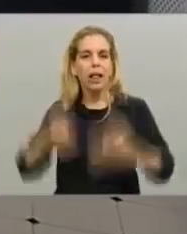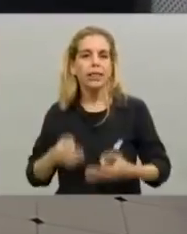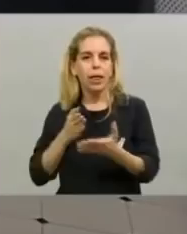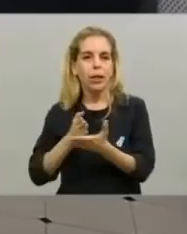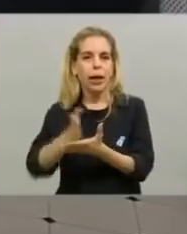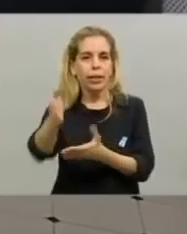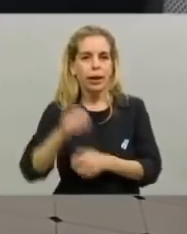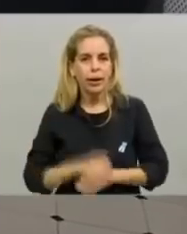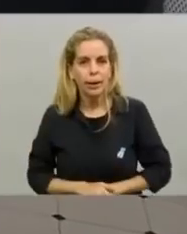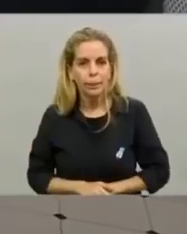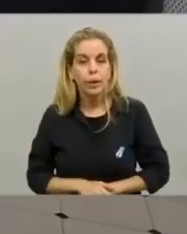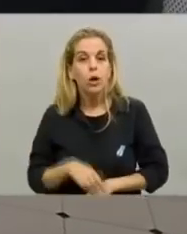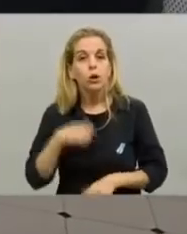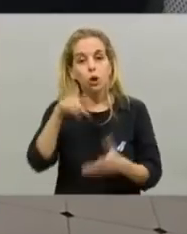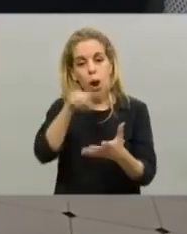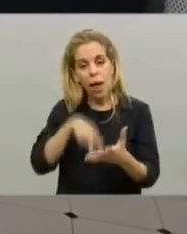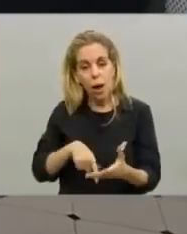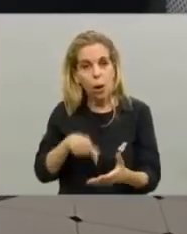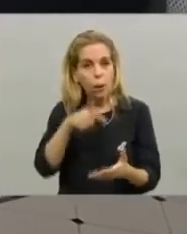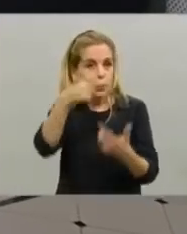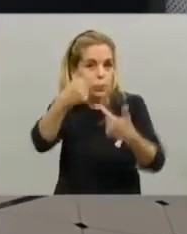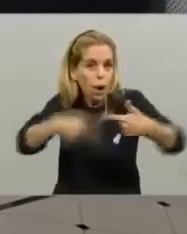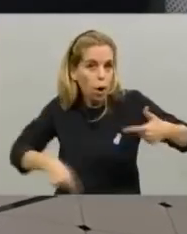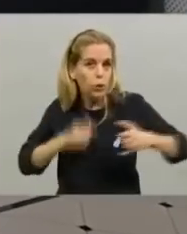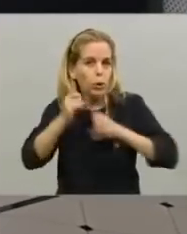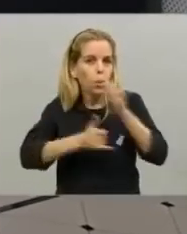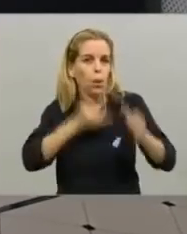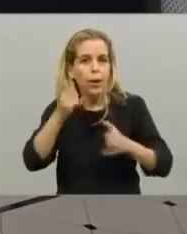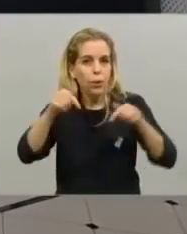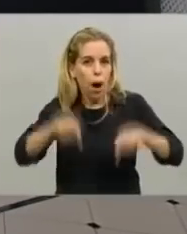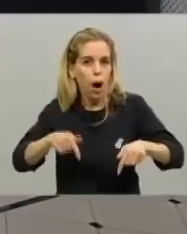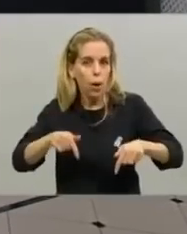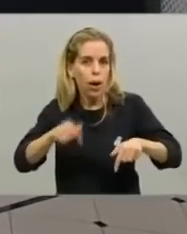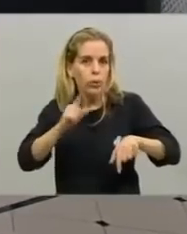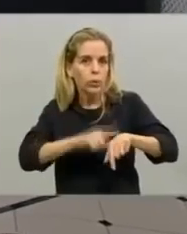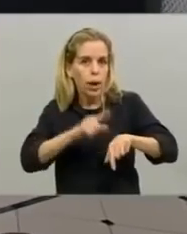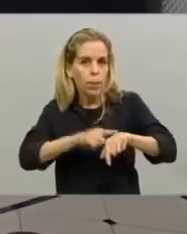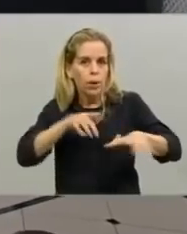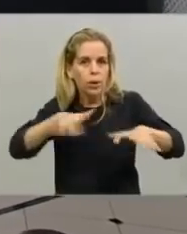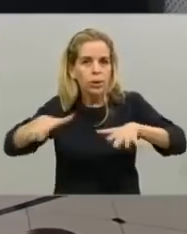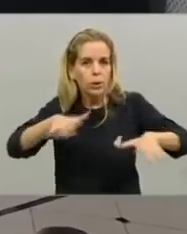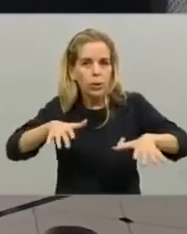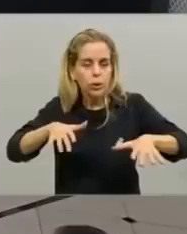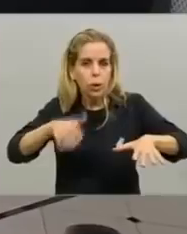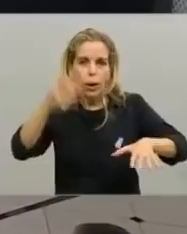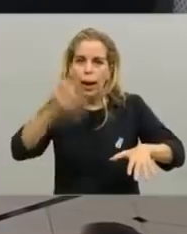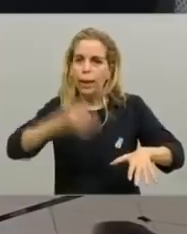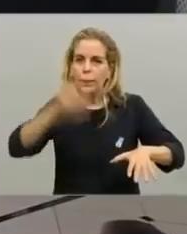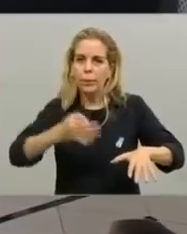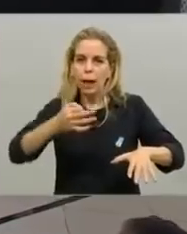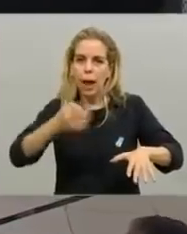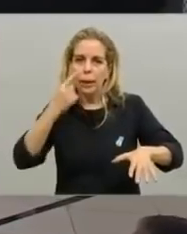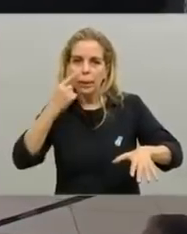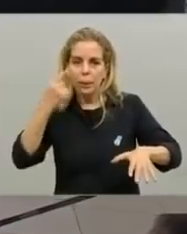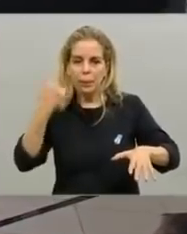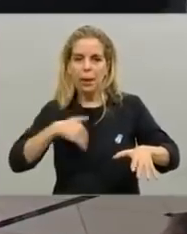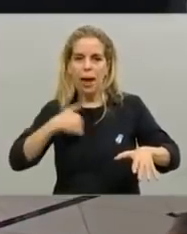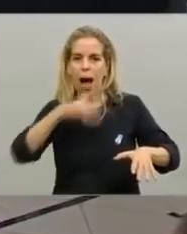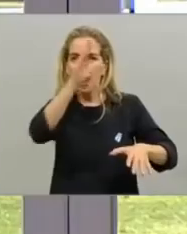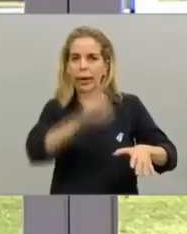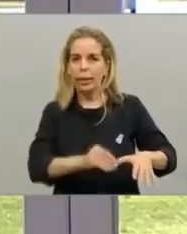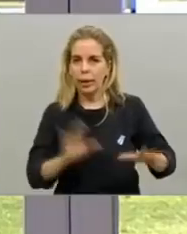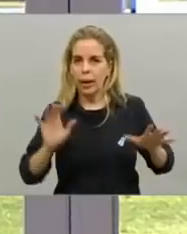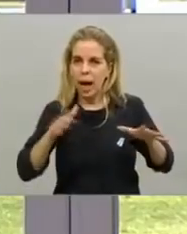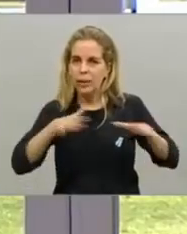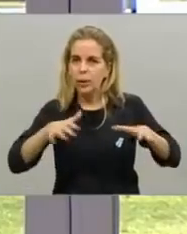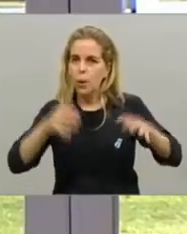Yo digo todas estas cosas en un tiempo muy singular de la Argentina.